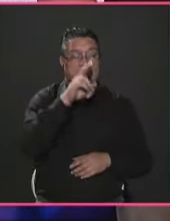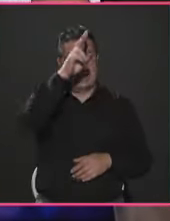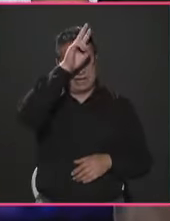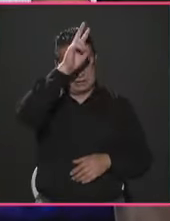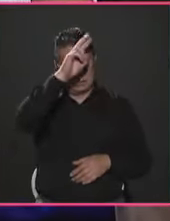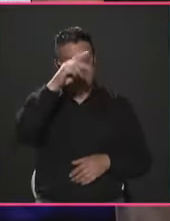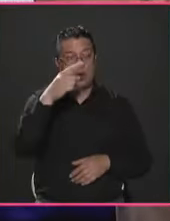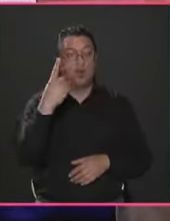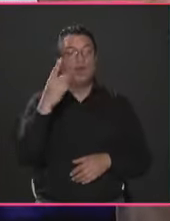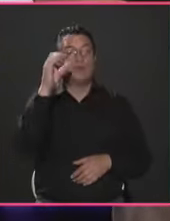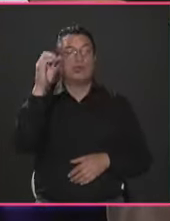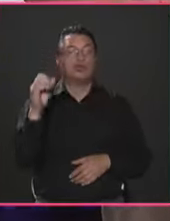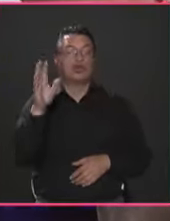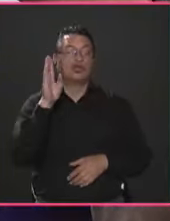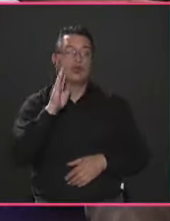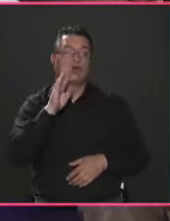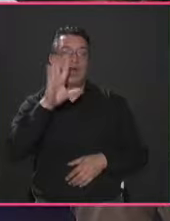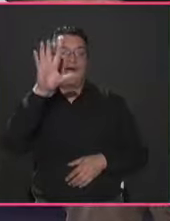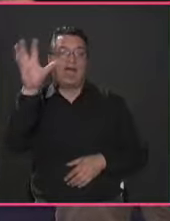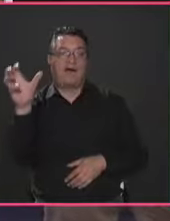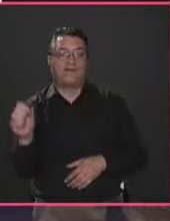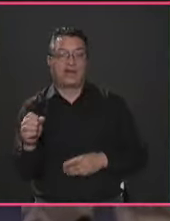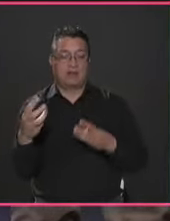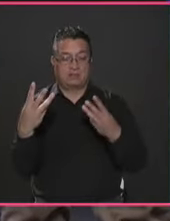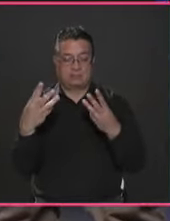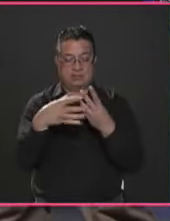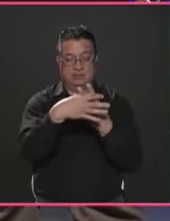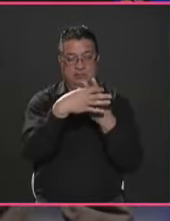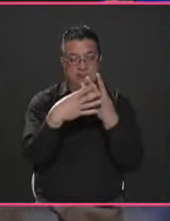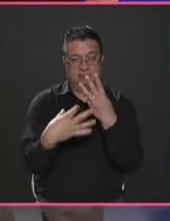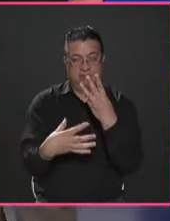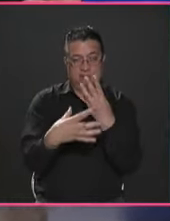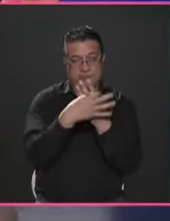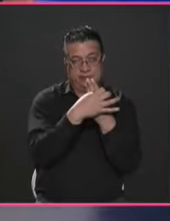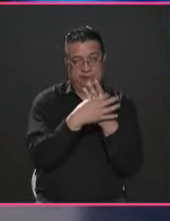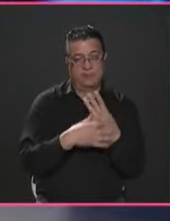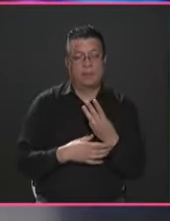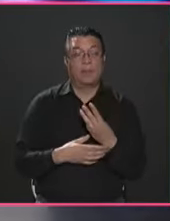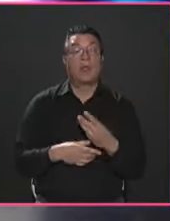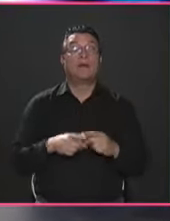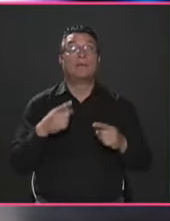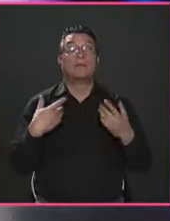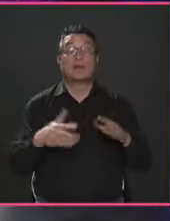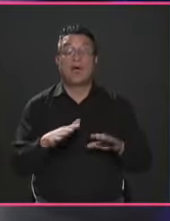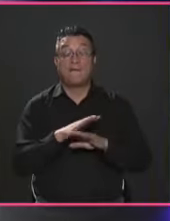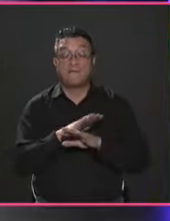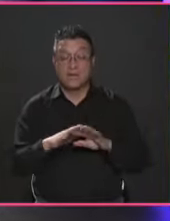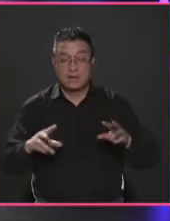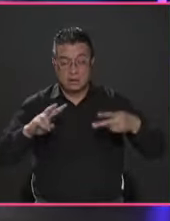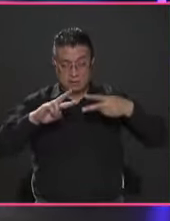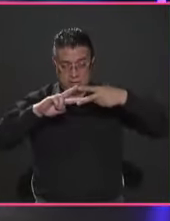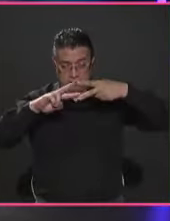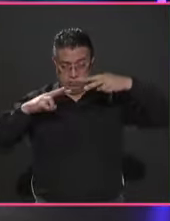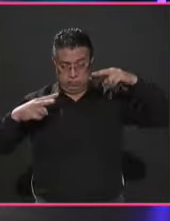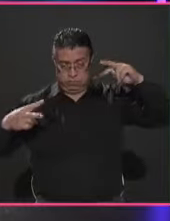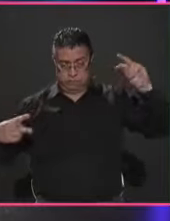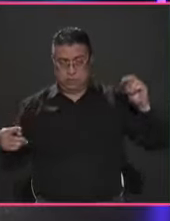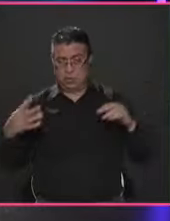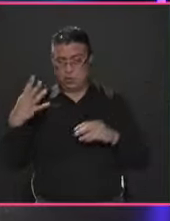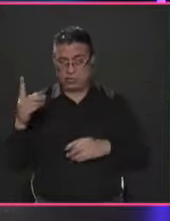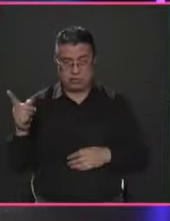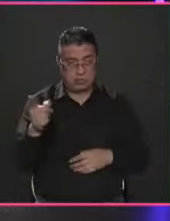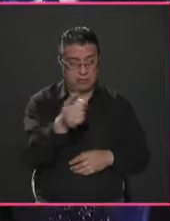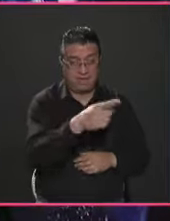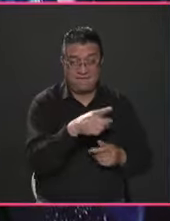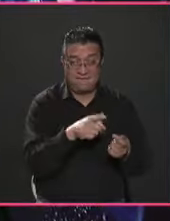de africano Entonces cuando terminamos de secuenciar esta estas cuatro